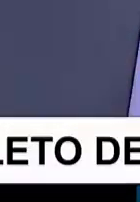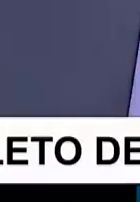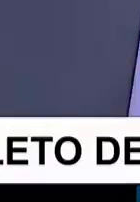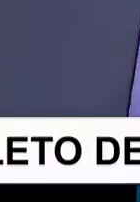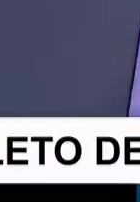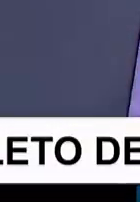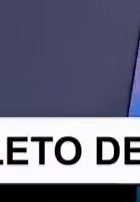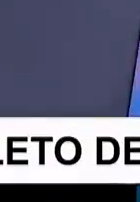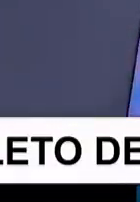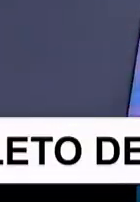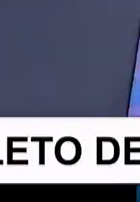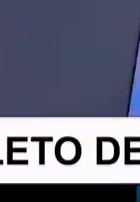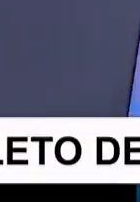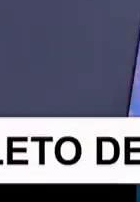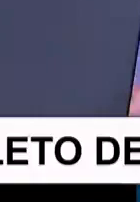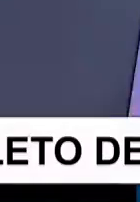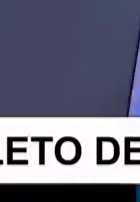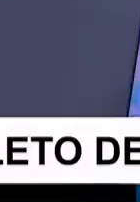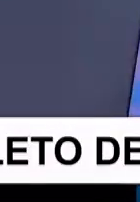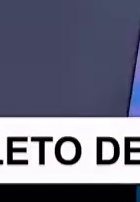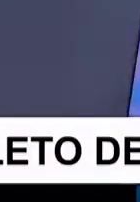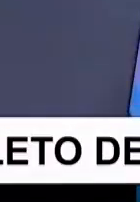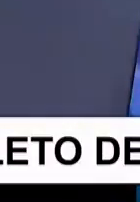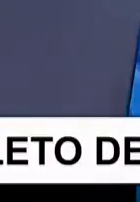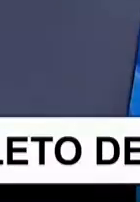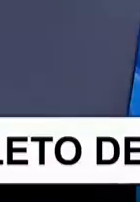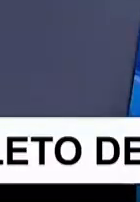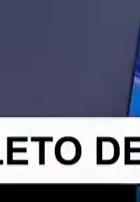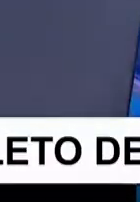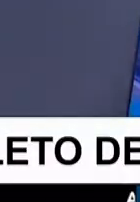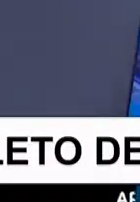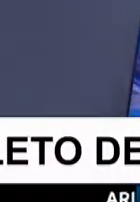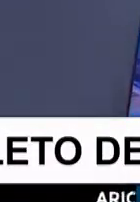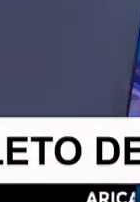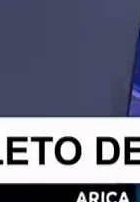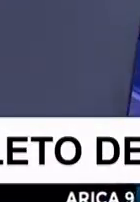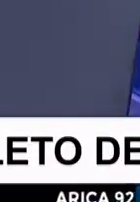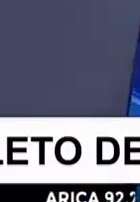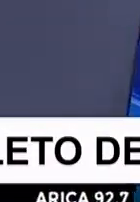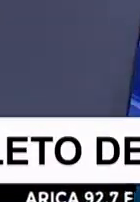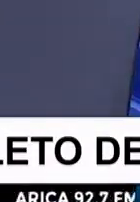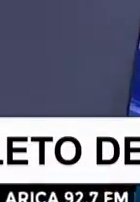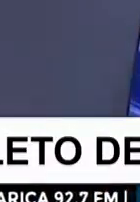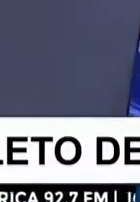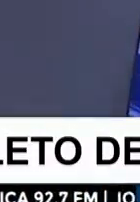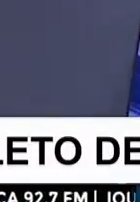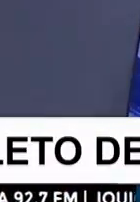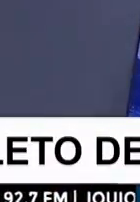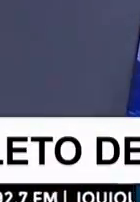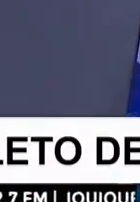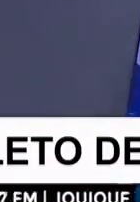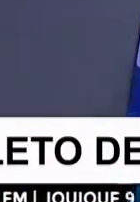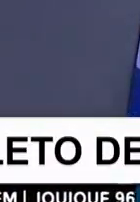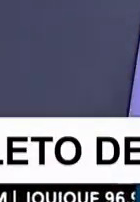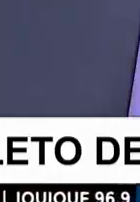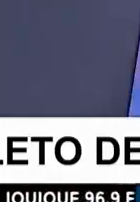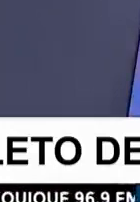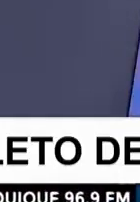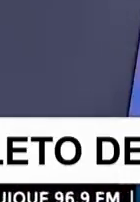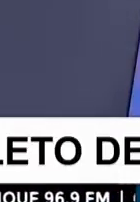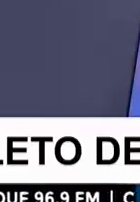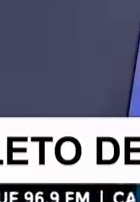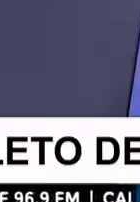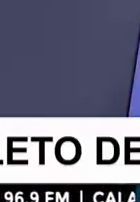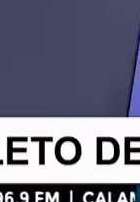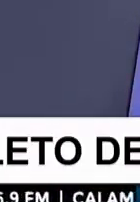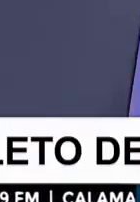crimen organizado, el crecimiento de las tomas y también los campamentos, entre otros puntos. Cristian Núñez, desde Radio BioBio